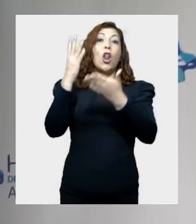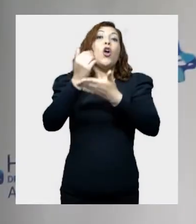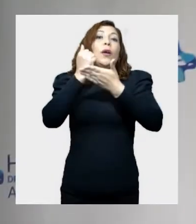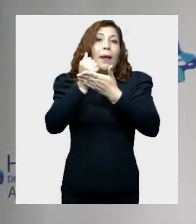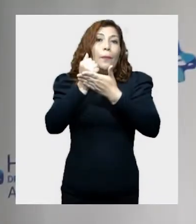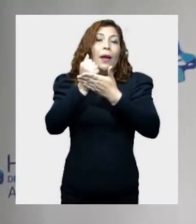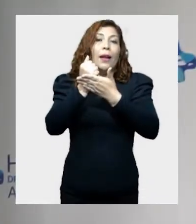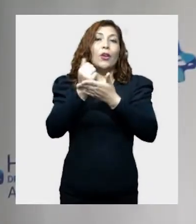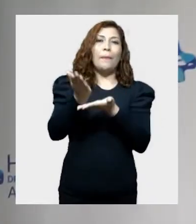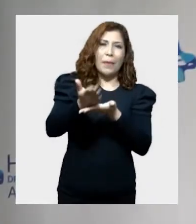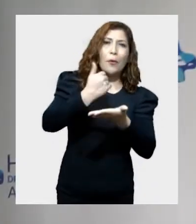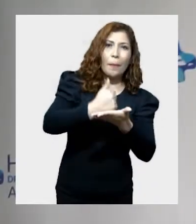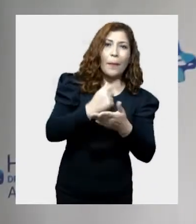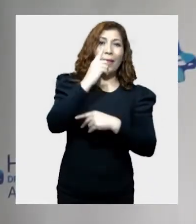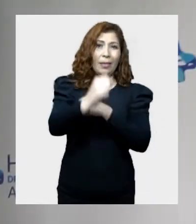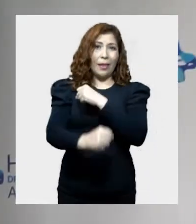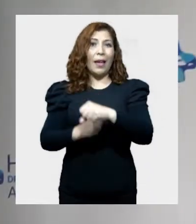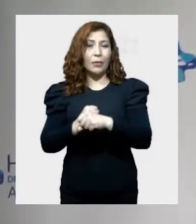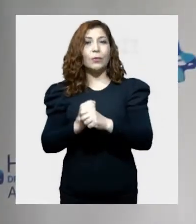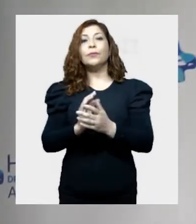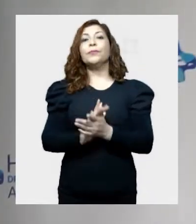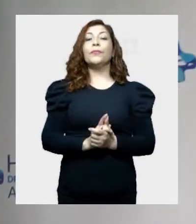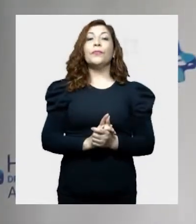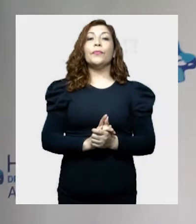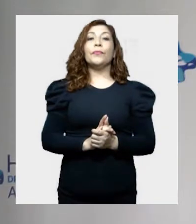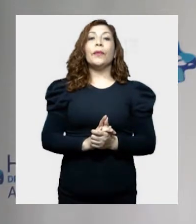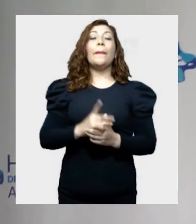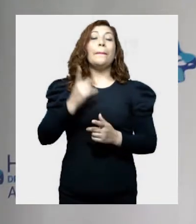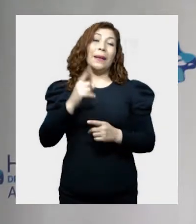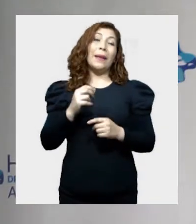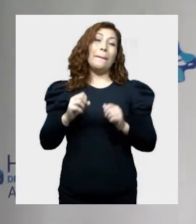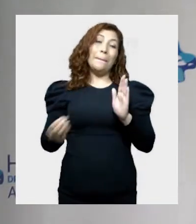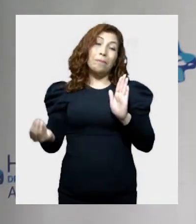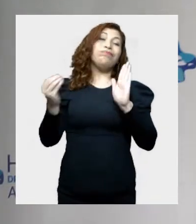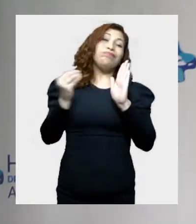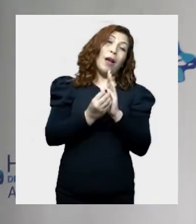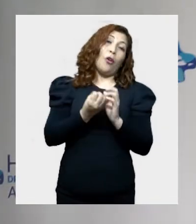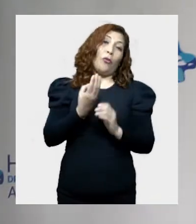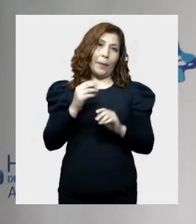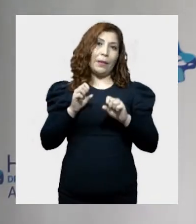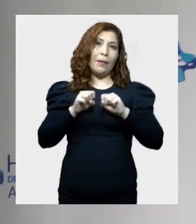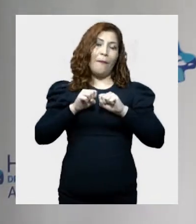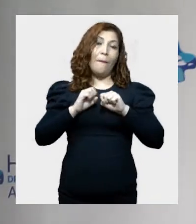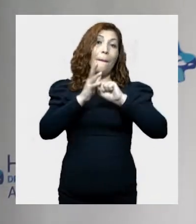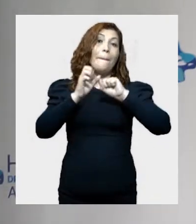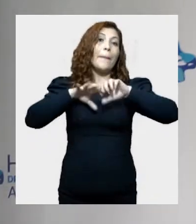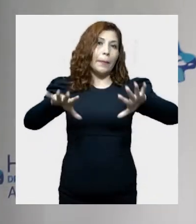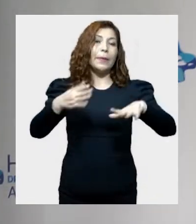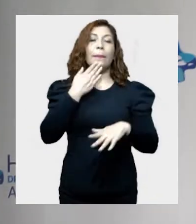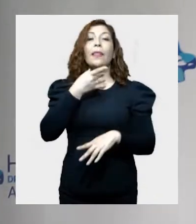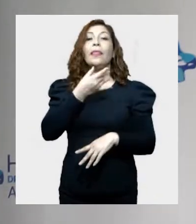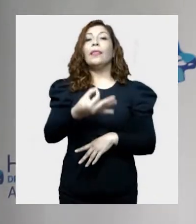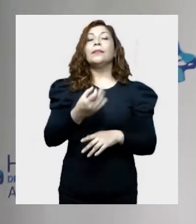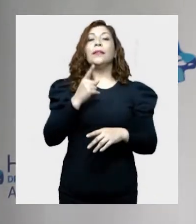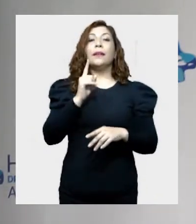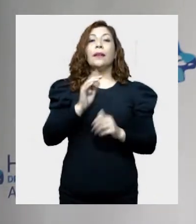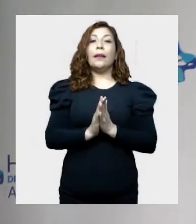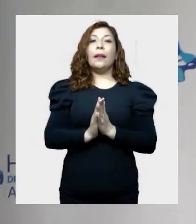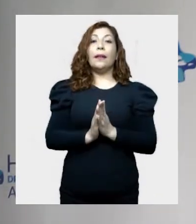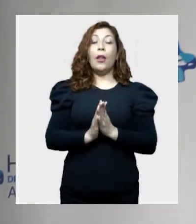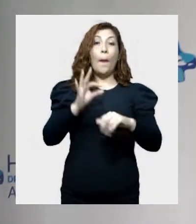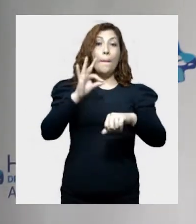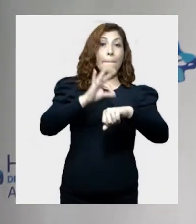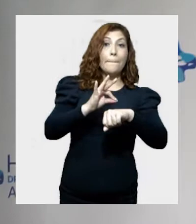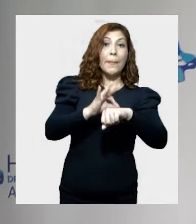para el periodo, indexando claramente el efecto pandemia. También debemos referirnos a las consultas de profesionales